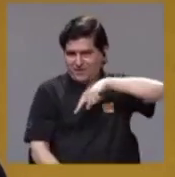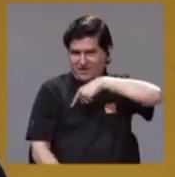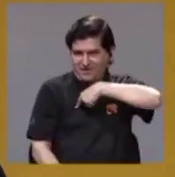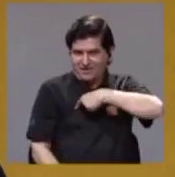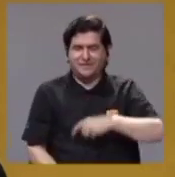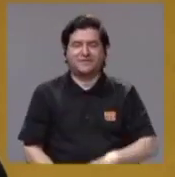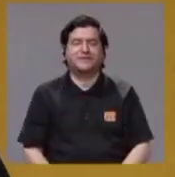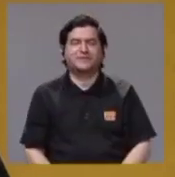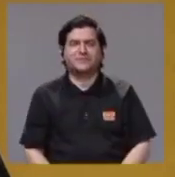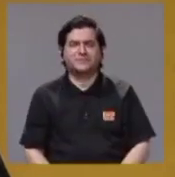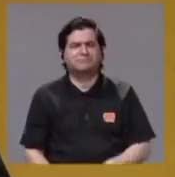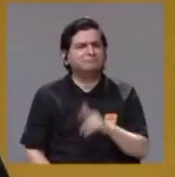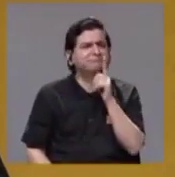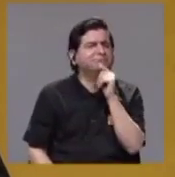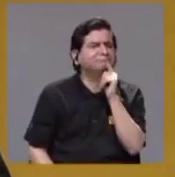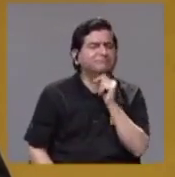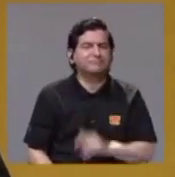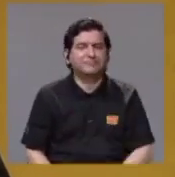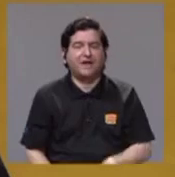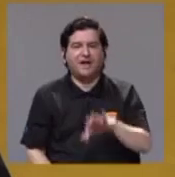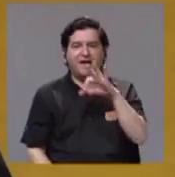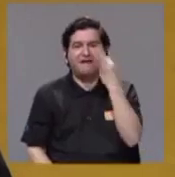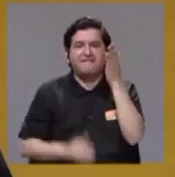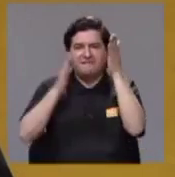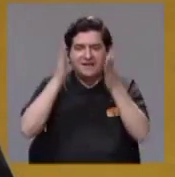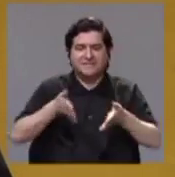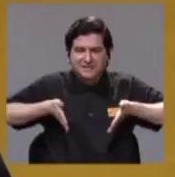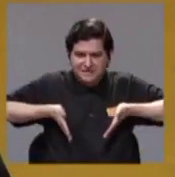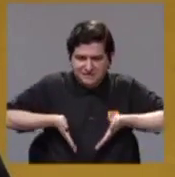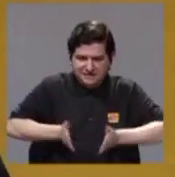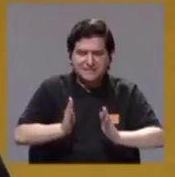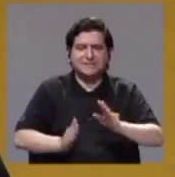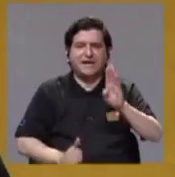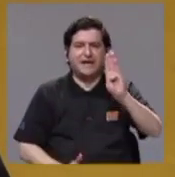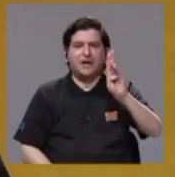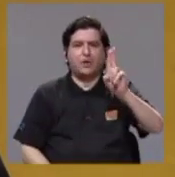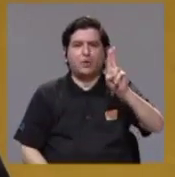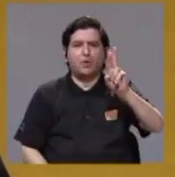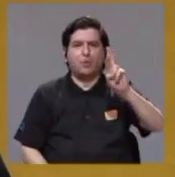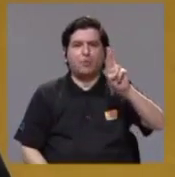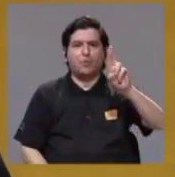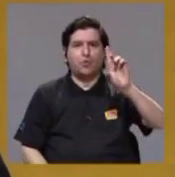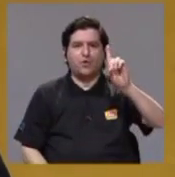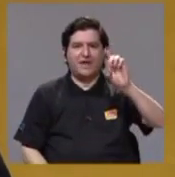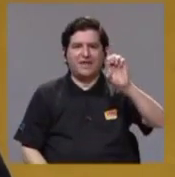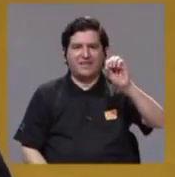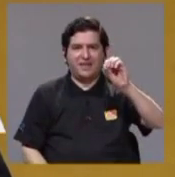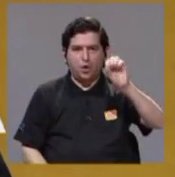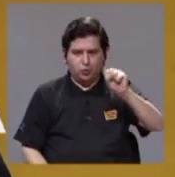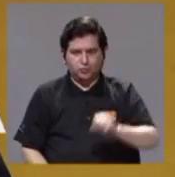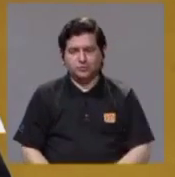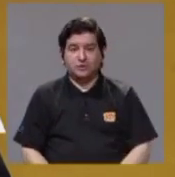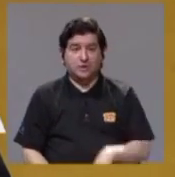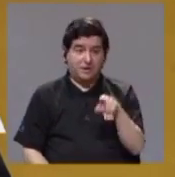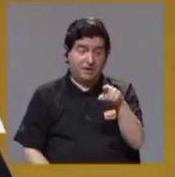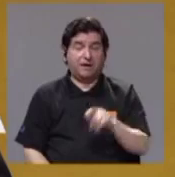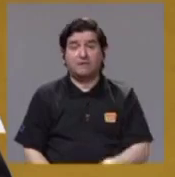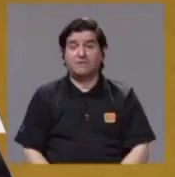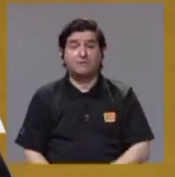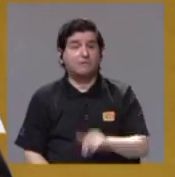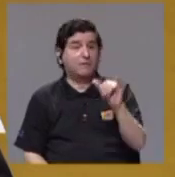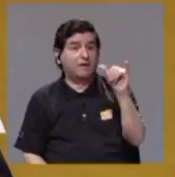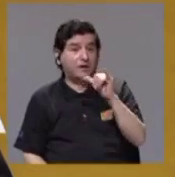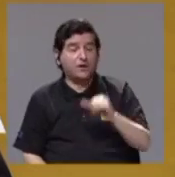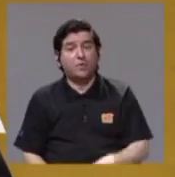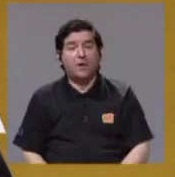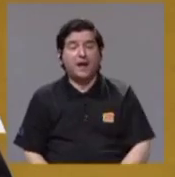con nosotros a el francés que nació en Burdeos y